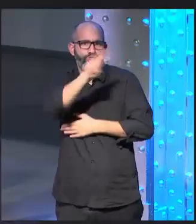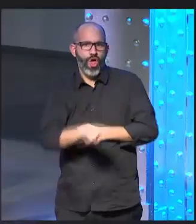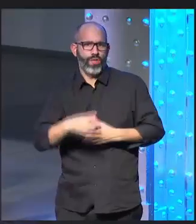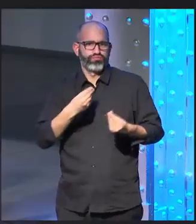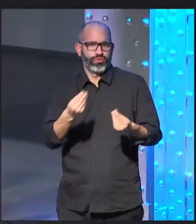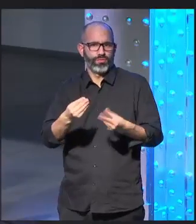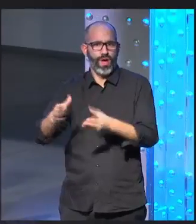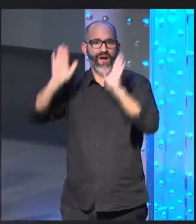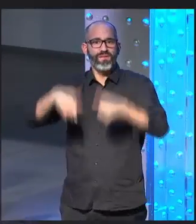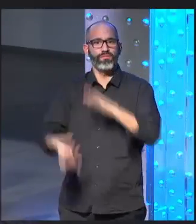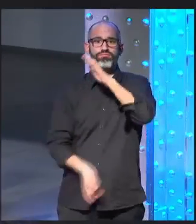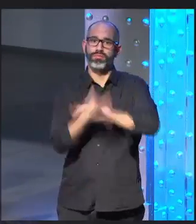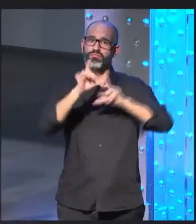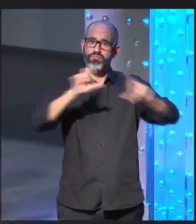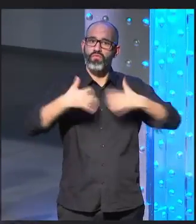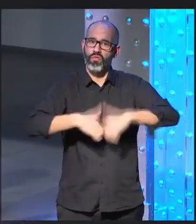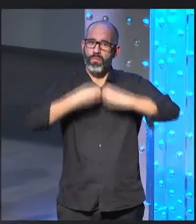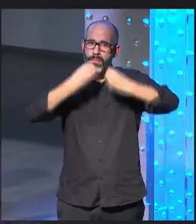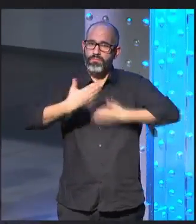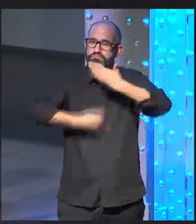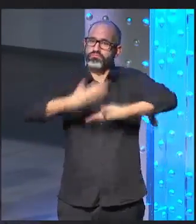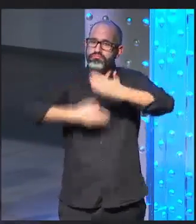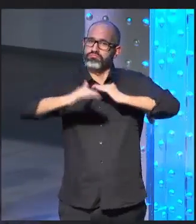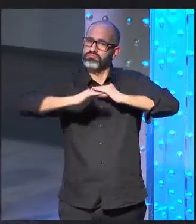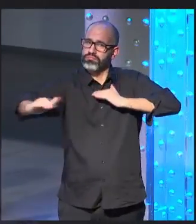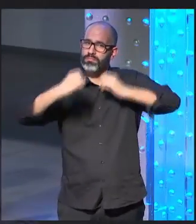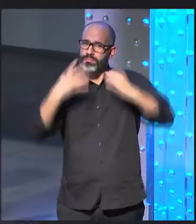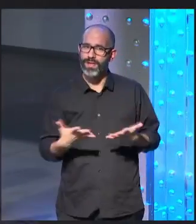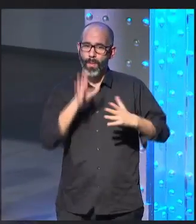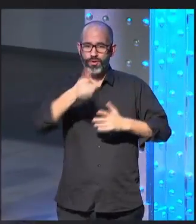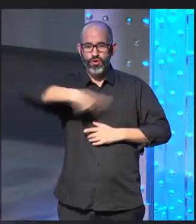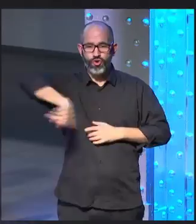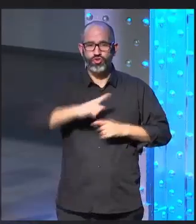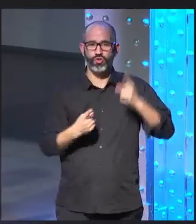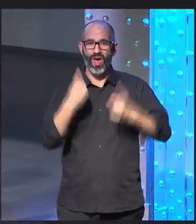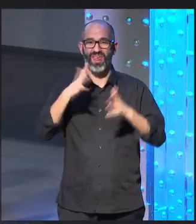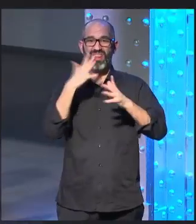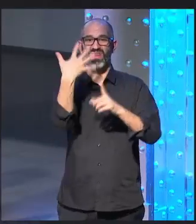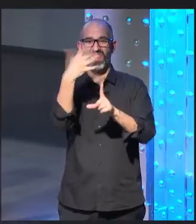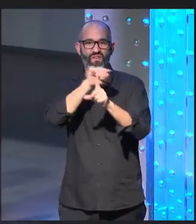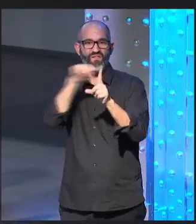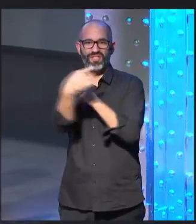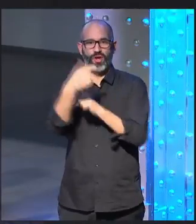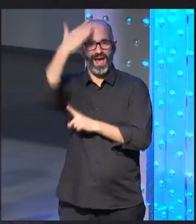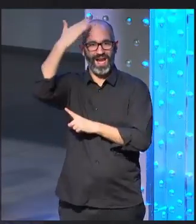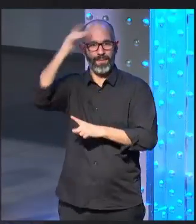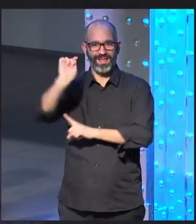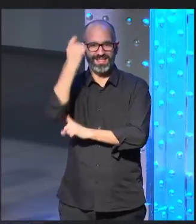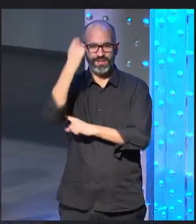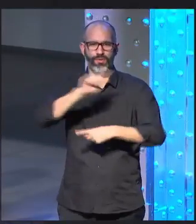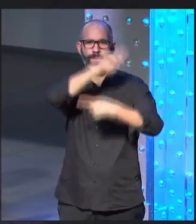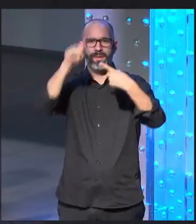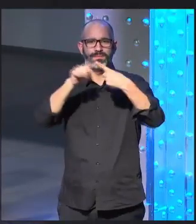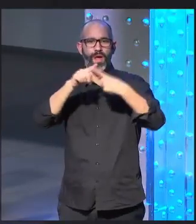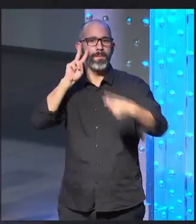bien una pequeña empresa que funcionaba bien. Y nosotros analizamos pues varios 5 factores claves de éxito. Primero sería la